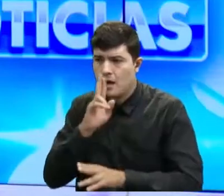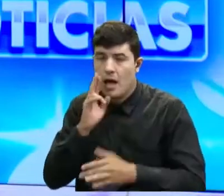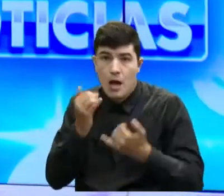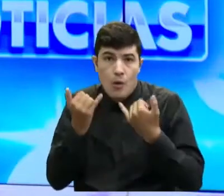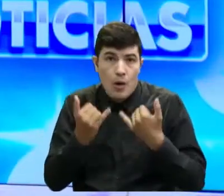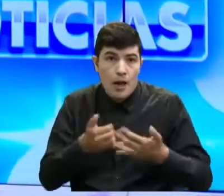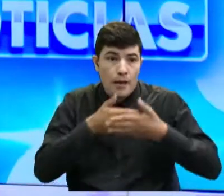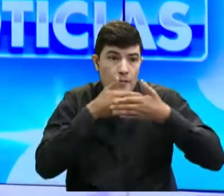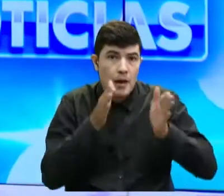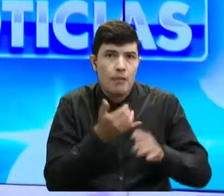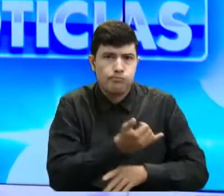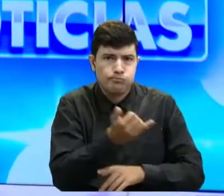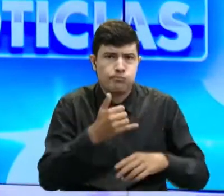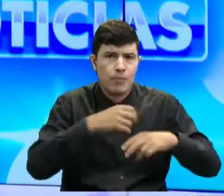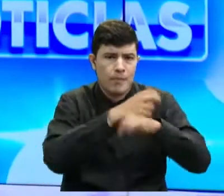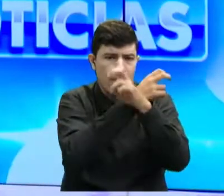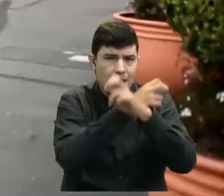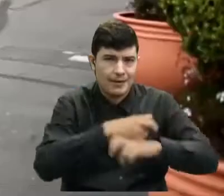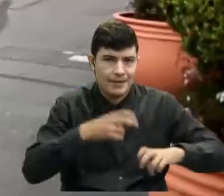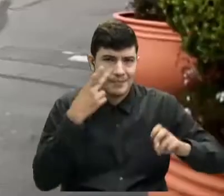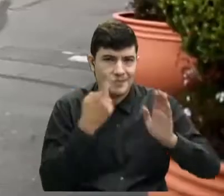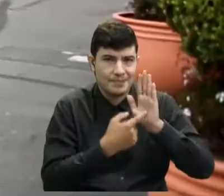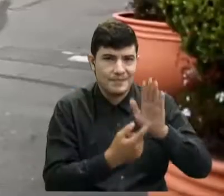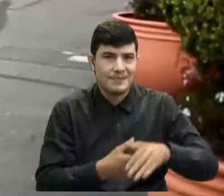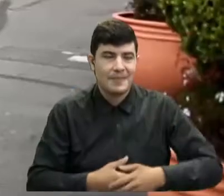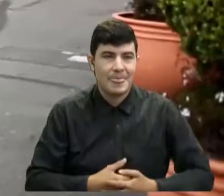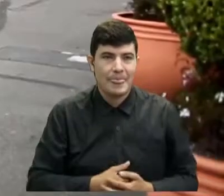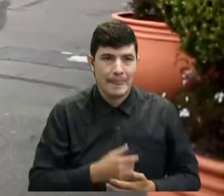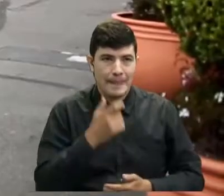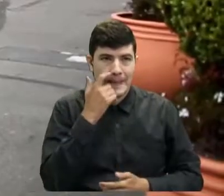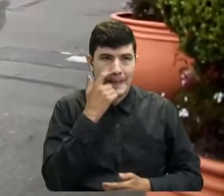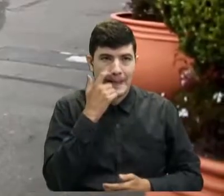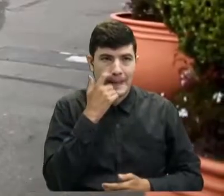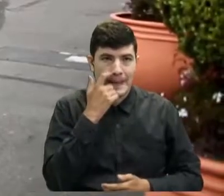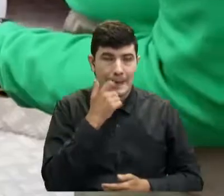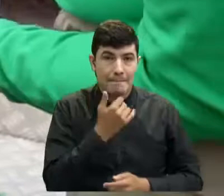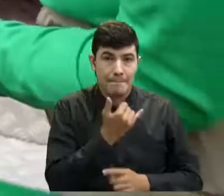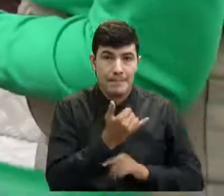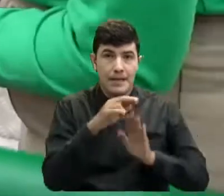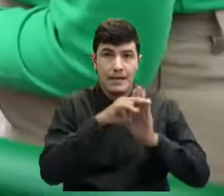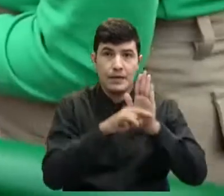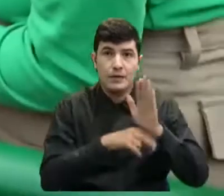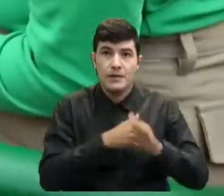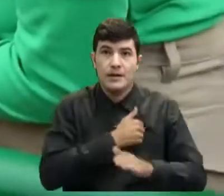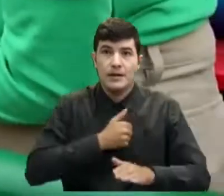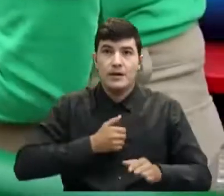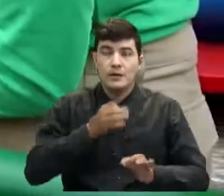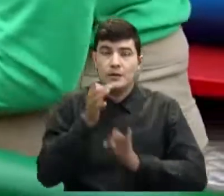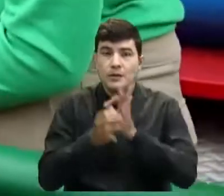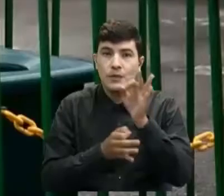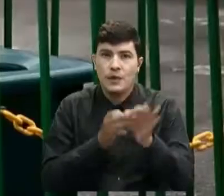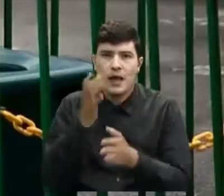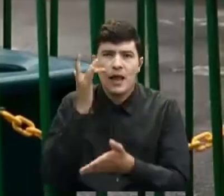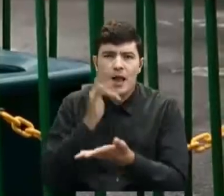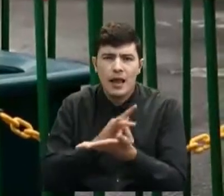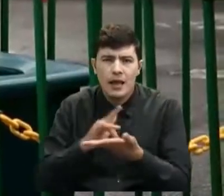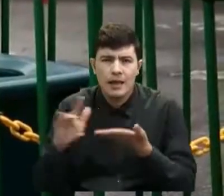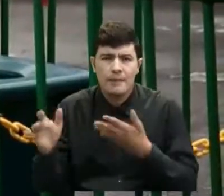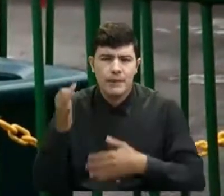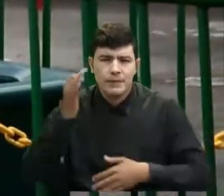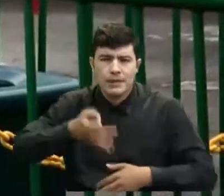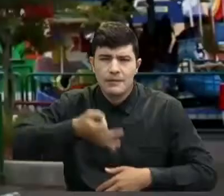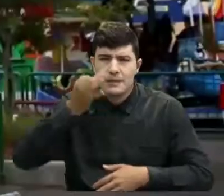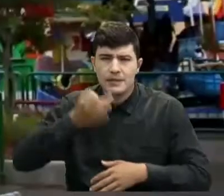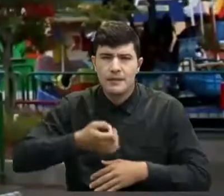Ahora veamos cómo se reactivan también los parques de diversiones. Manteniendo las respectivas medidas de autocuidado como la desinfección exhaustiva